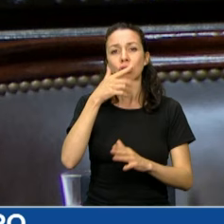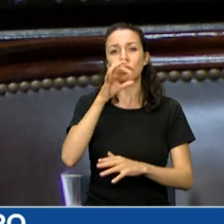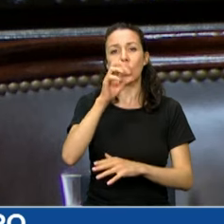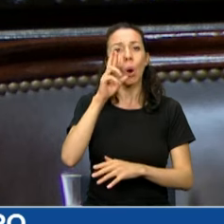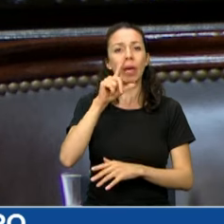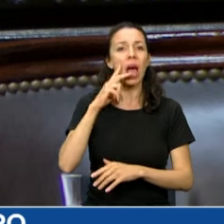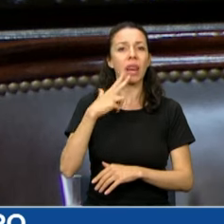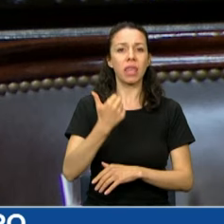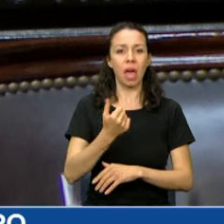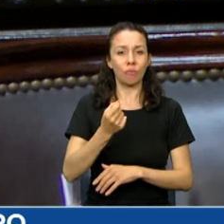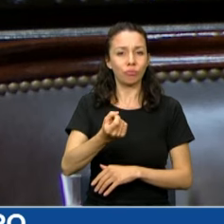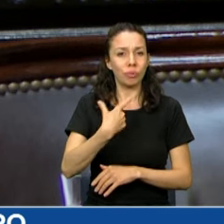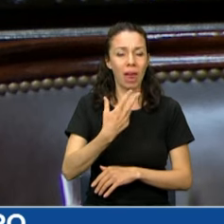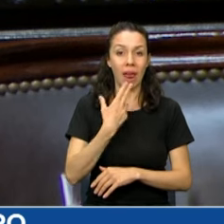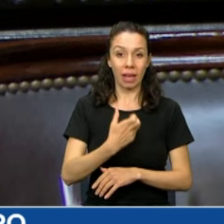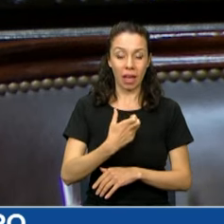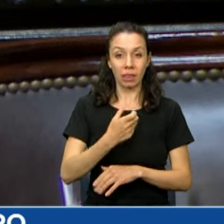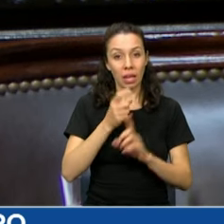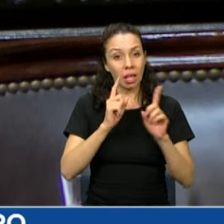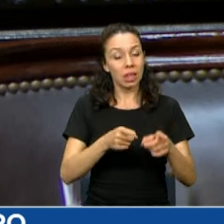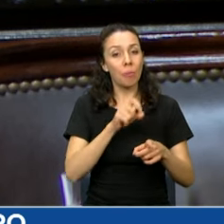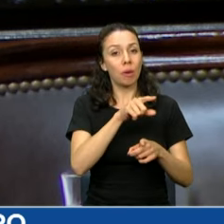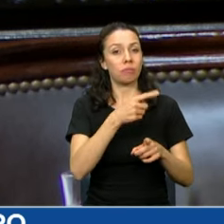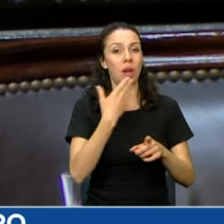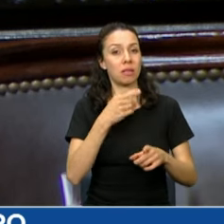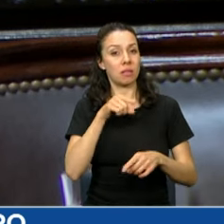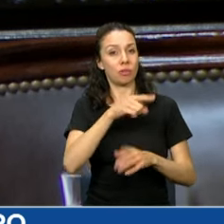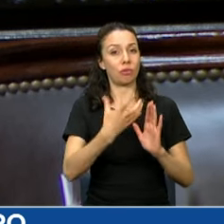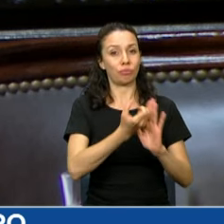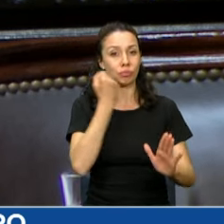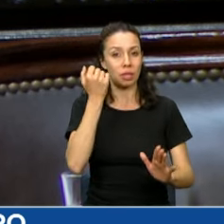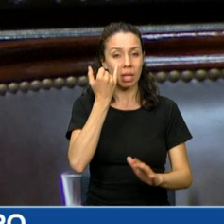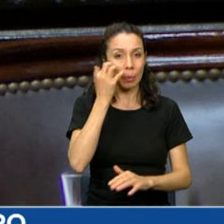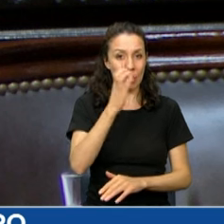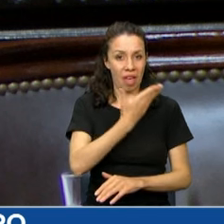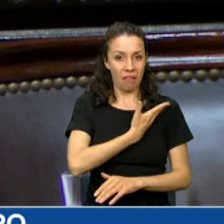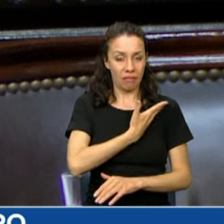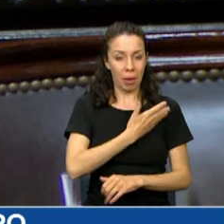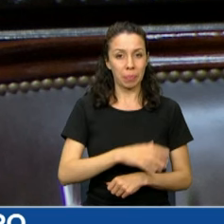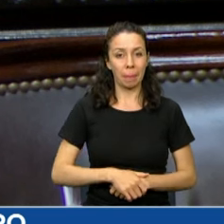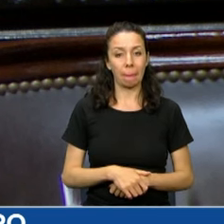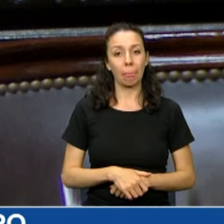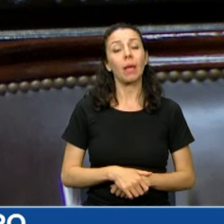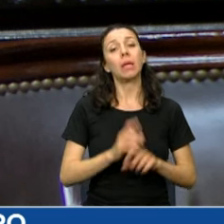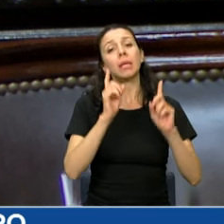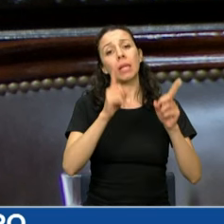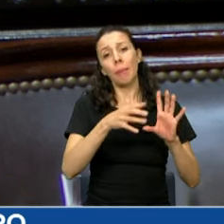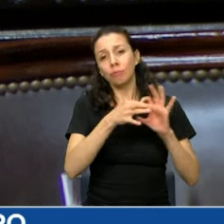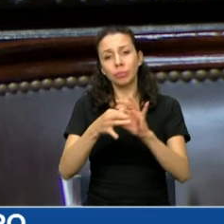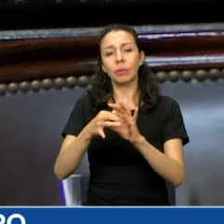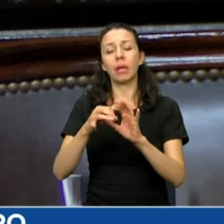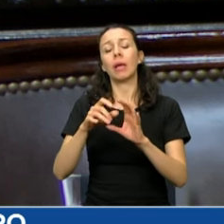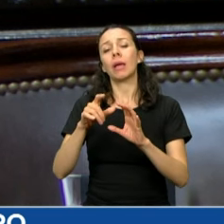energética y de recuperación de ipf que fue seguida Así mismo por la ley 270